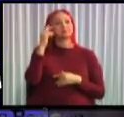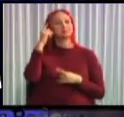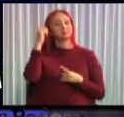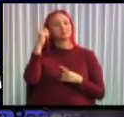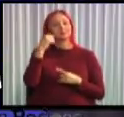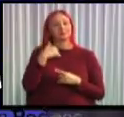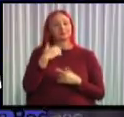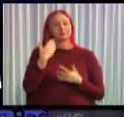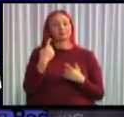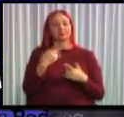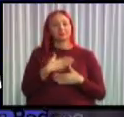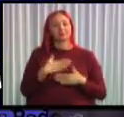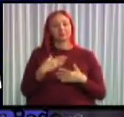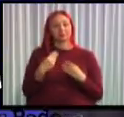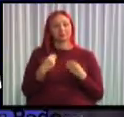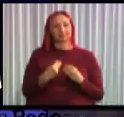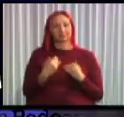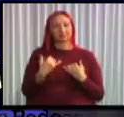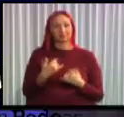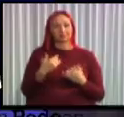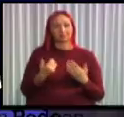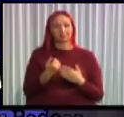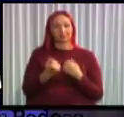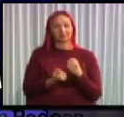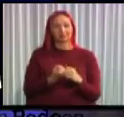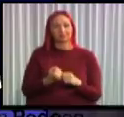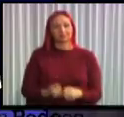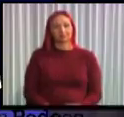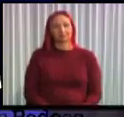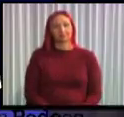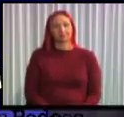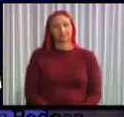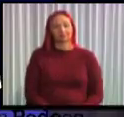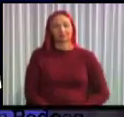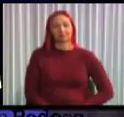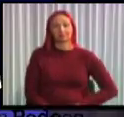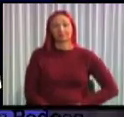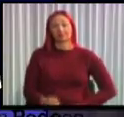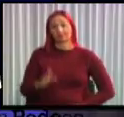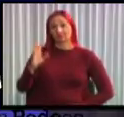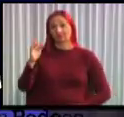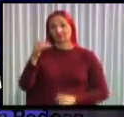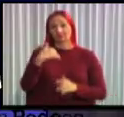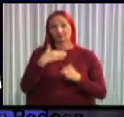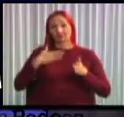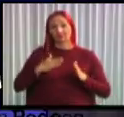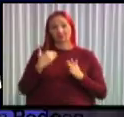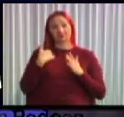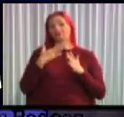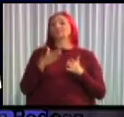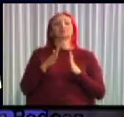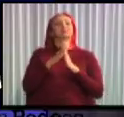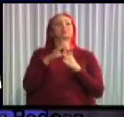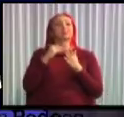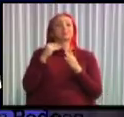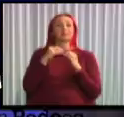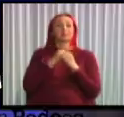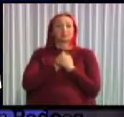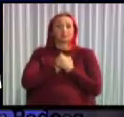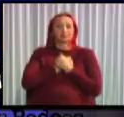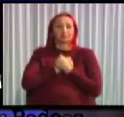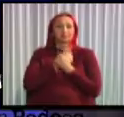con tenerlo, lo va a disfrutar muchísimo en este nuevo año. Pero comprométase, si tiene hijos, a que sus hijos aprendan a